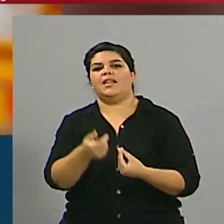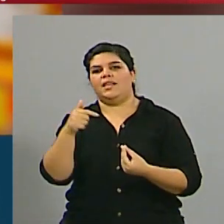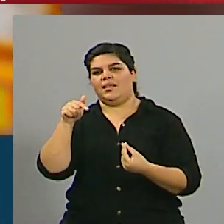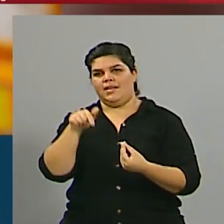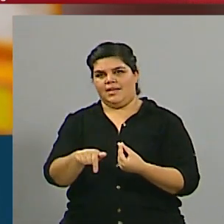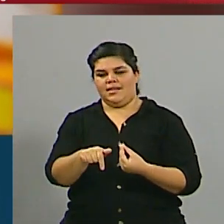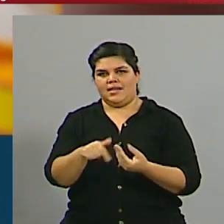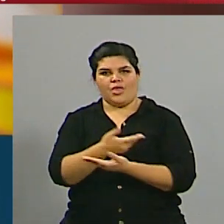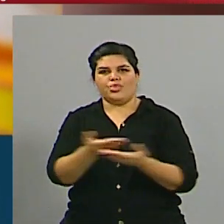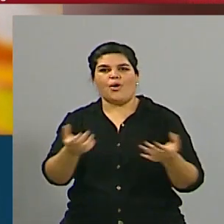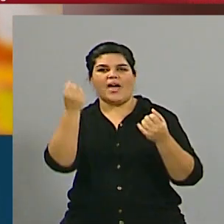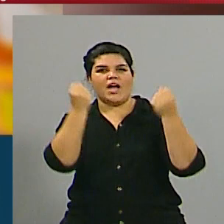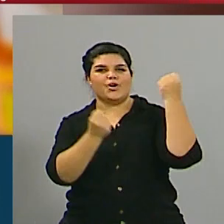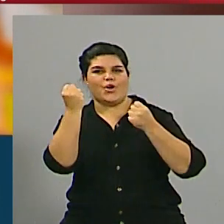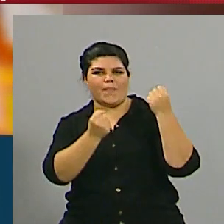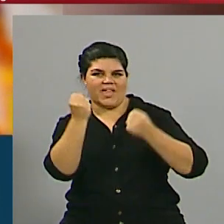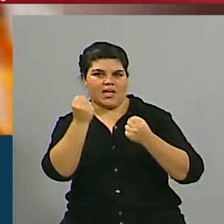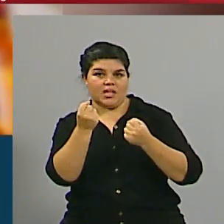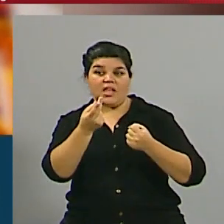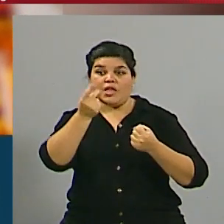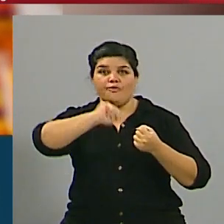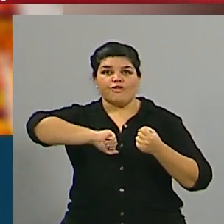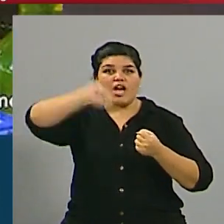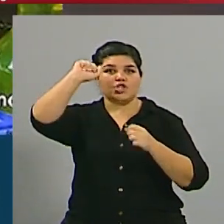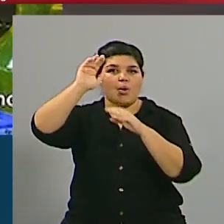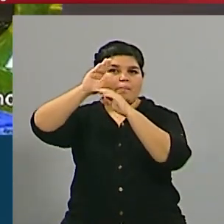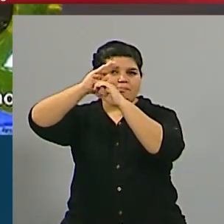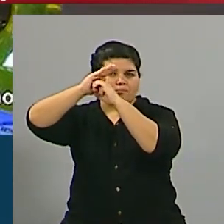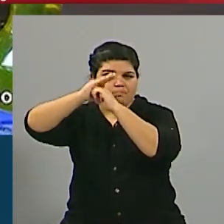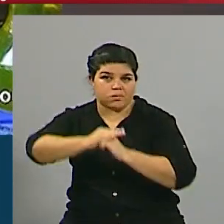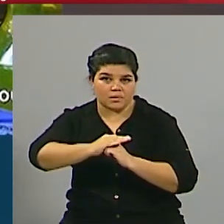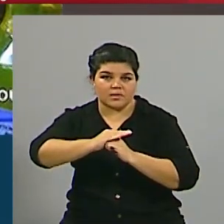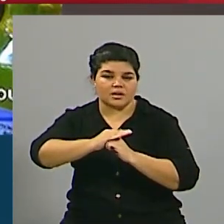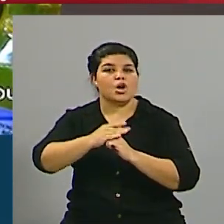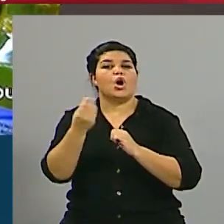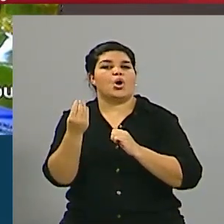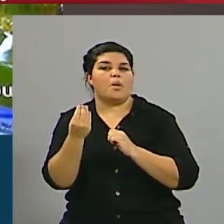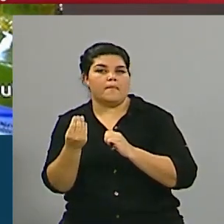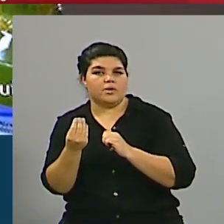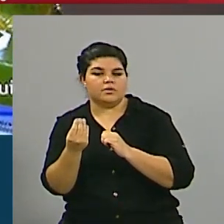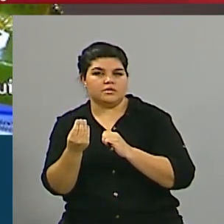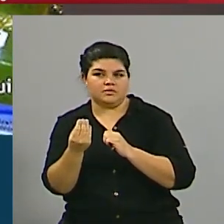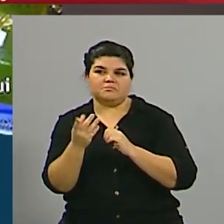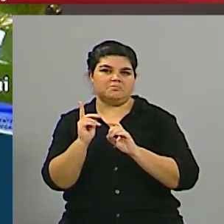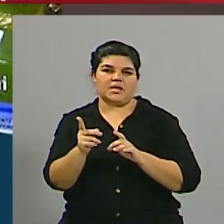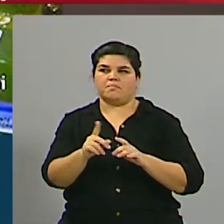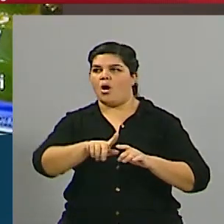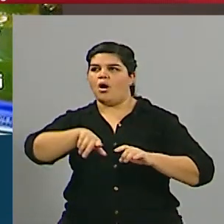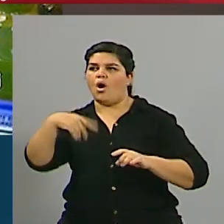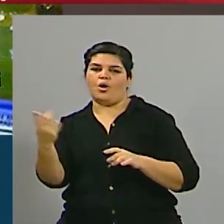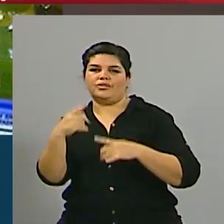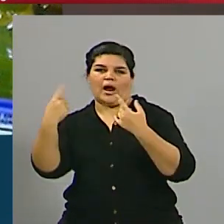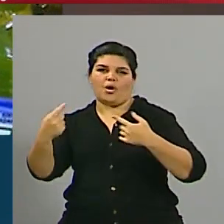Para frenar un proceso inflacionario, sobre todo cuando está exacerbado por shocks externos, ¿no?, como fue el